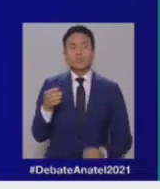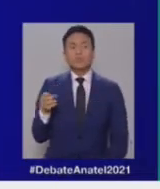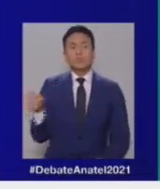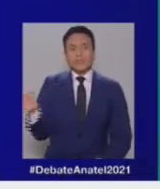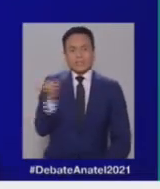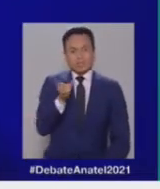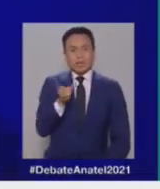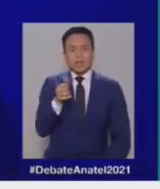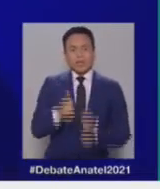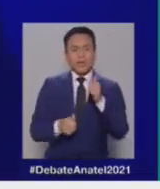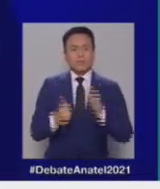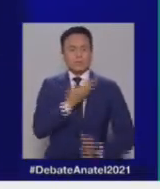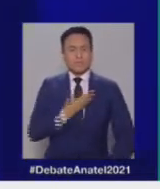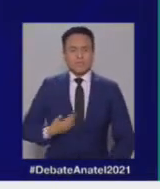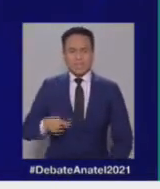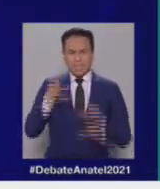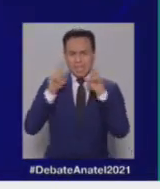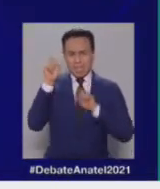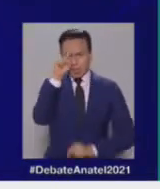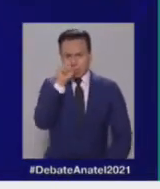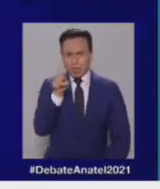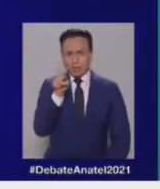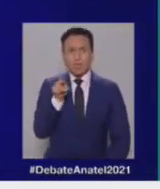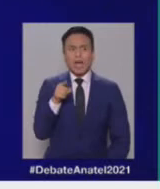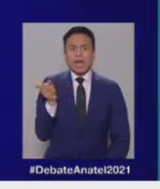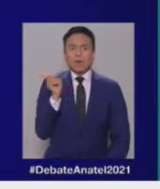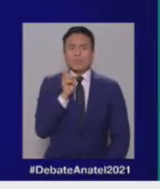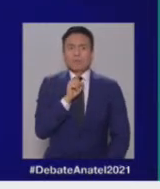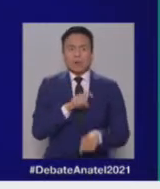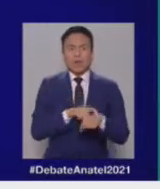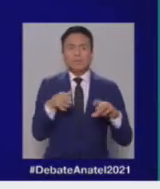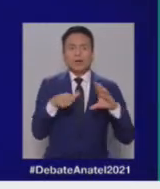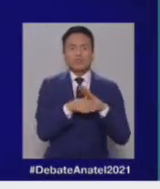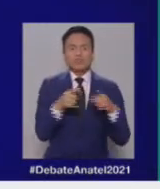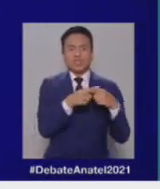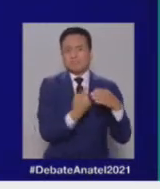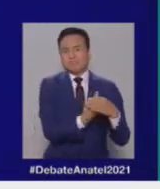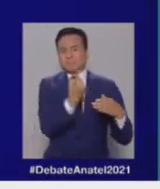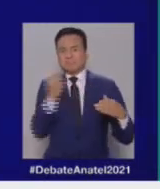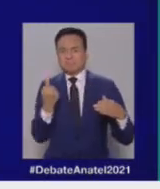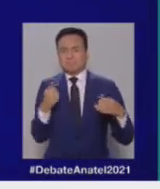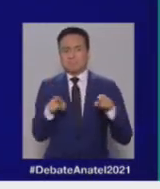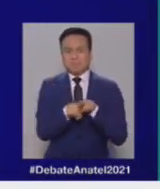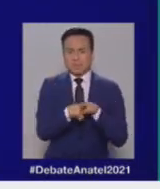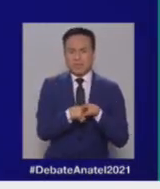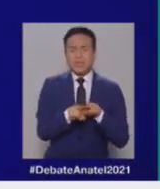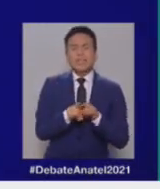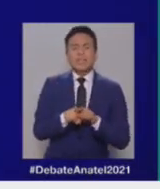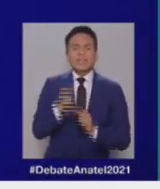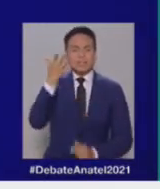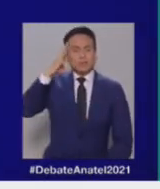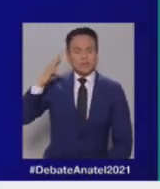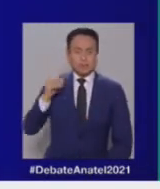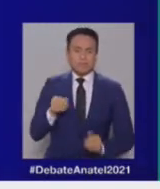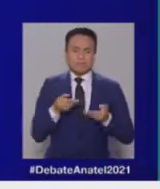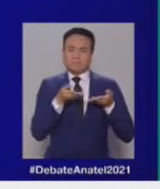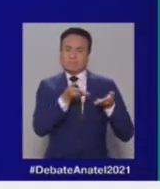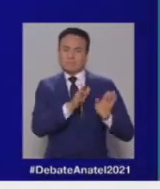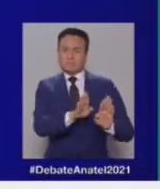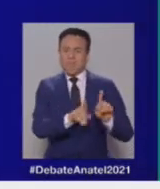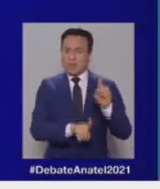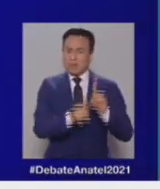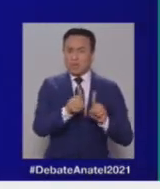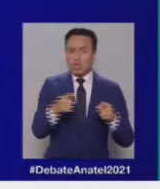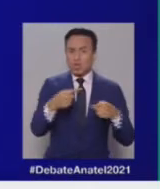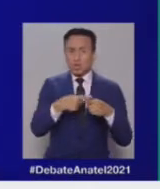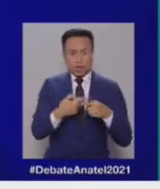Eduardo Artés y de Marco Enríquez Ominami. ¿Quién ganó el debate presidencial para usted? ¿Quién considera usted que